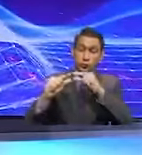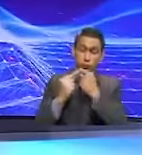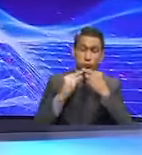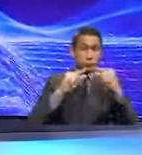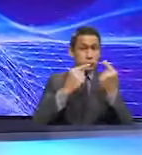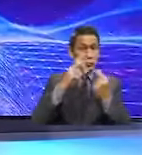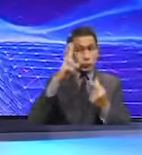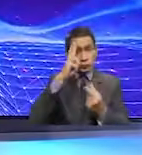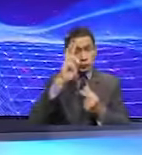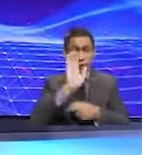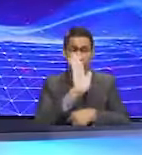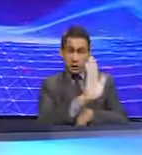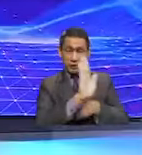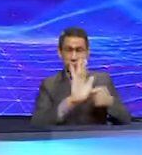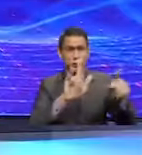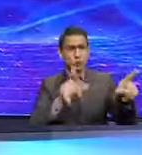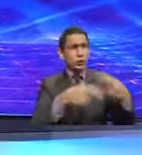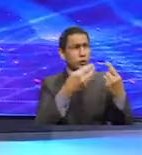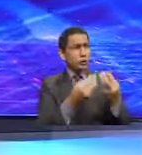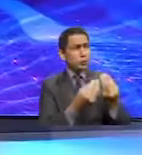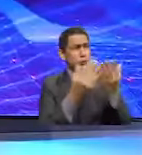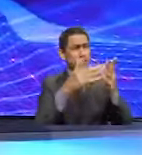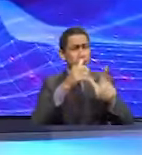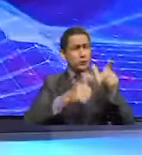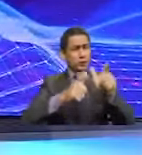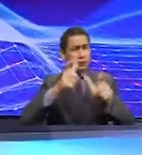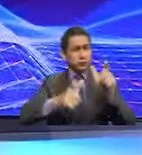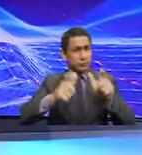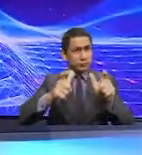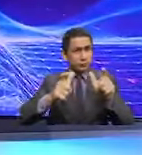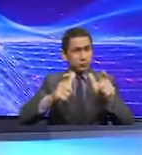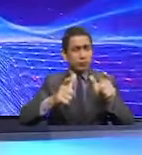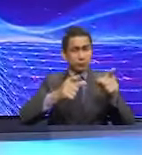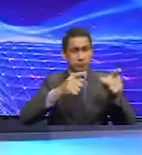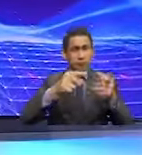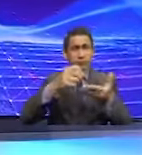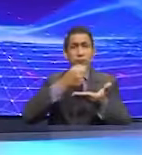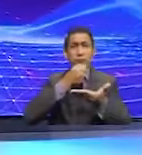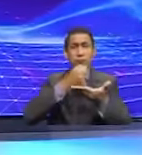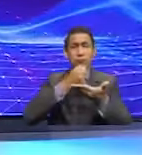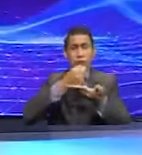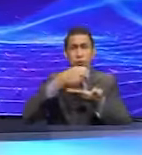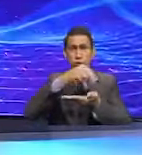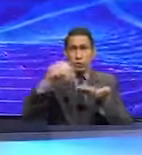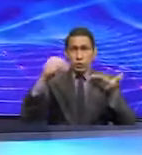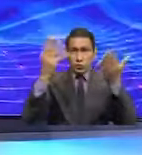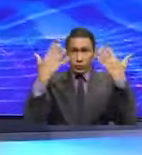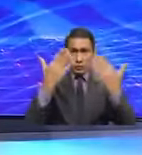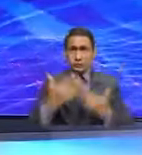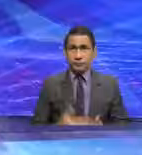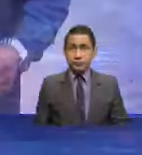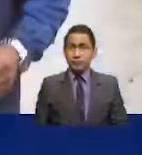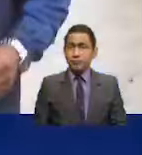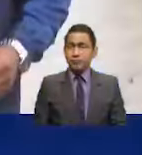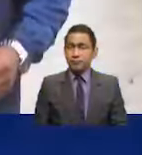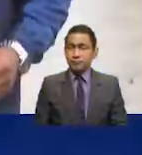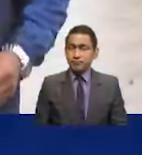las vacunas. Jorge García tiene más detalles desde el norte de Guayaquil. Te escuchamos.